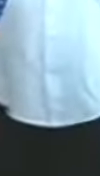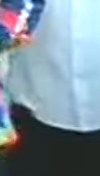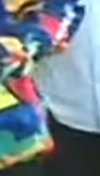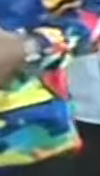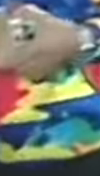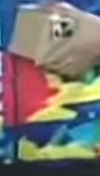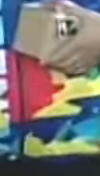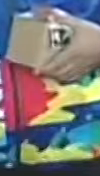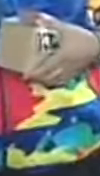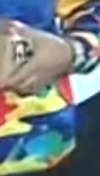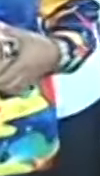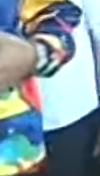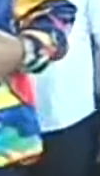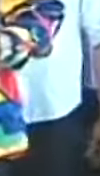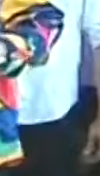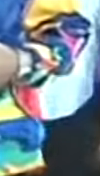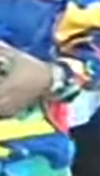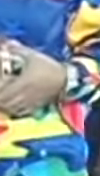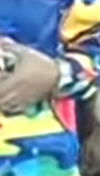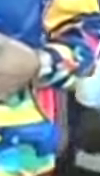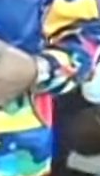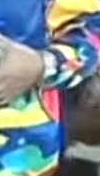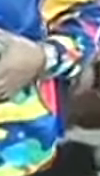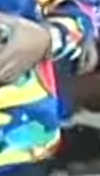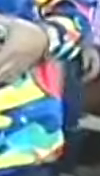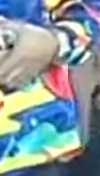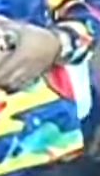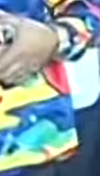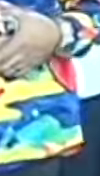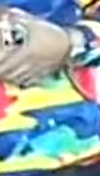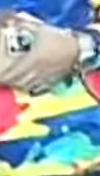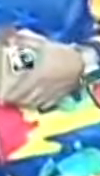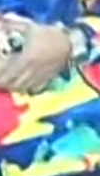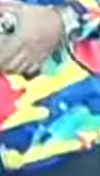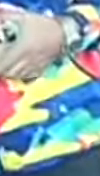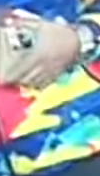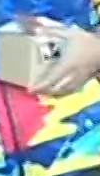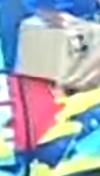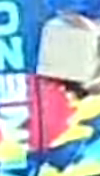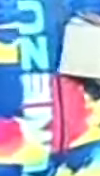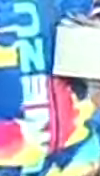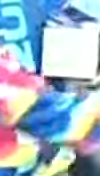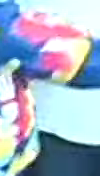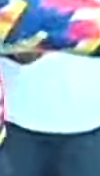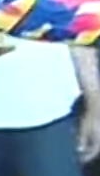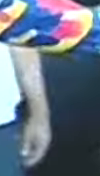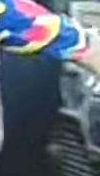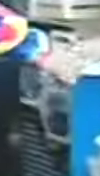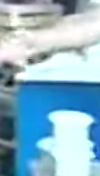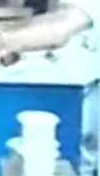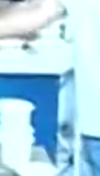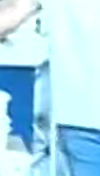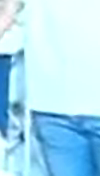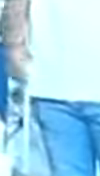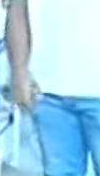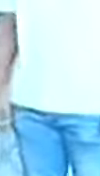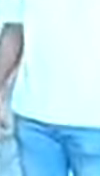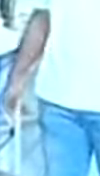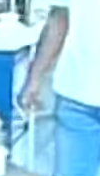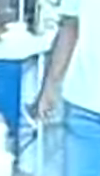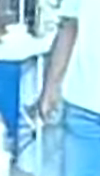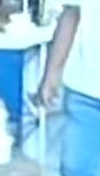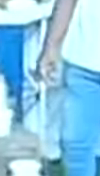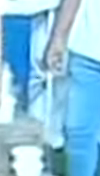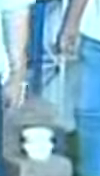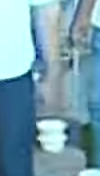muestran también los productos que han hecho, todo lo que han sido capaces también para contrarrestar las consecuencias de las mal